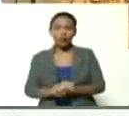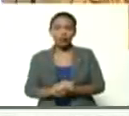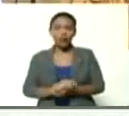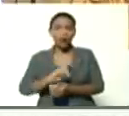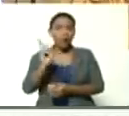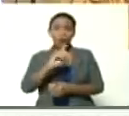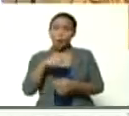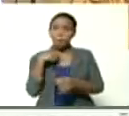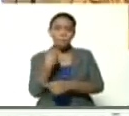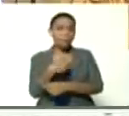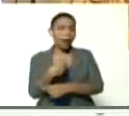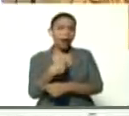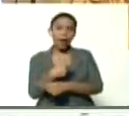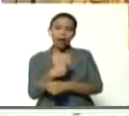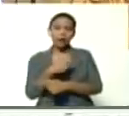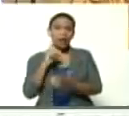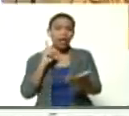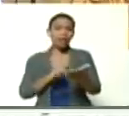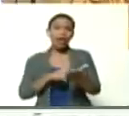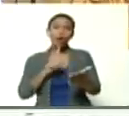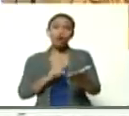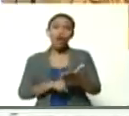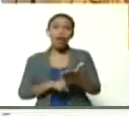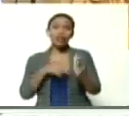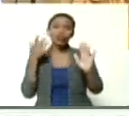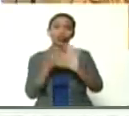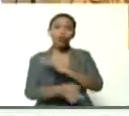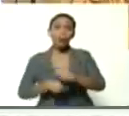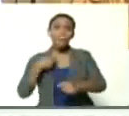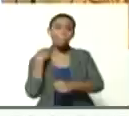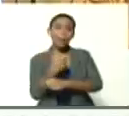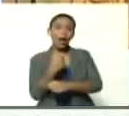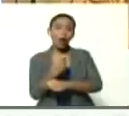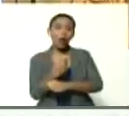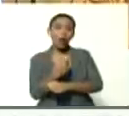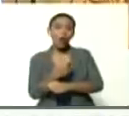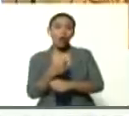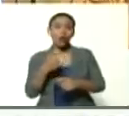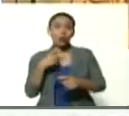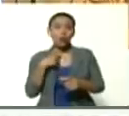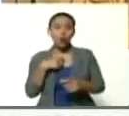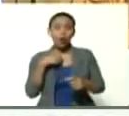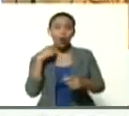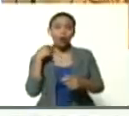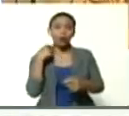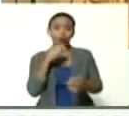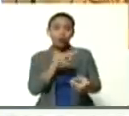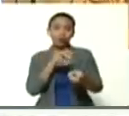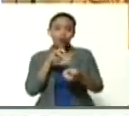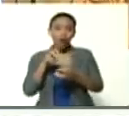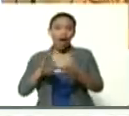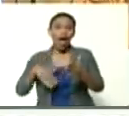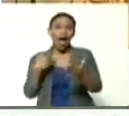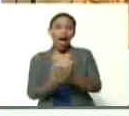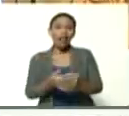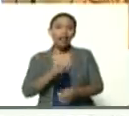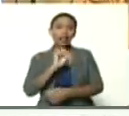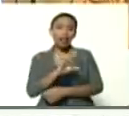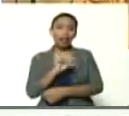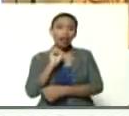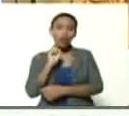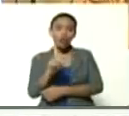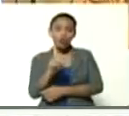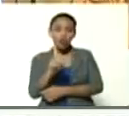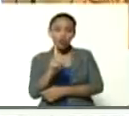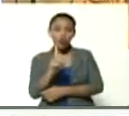no pagarán impuesto sobre la renta por los ingresos generados hasta el 31 de diciembre